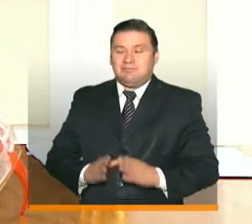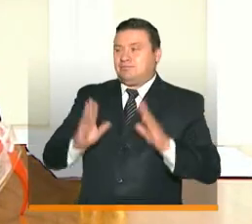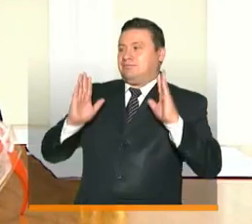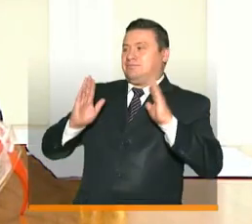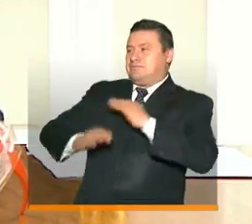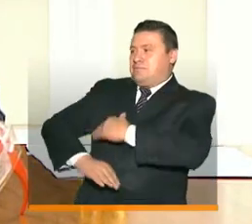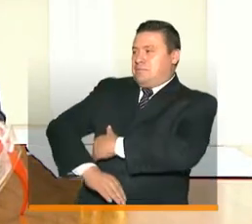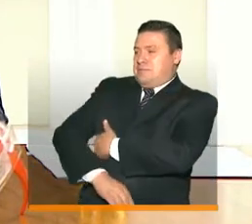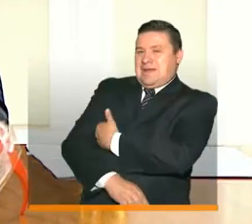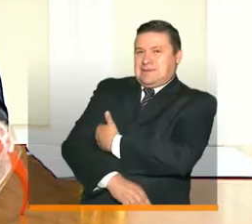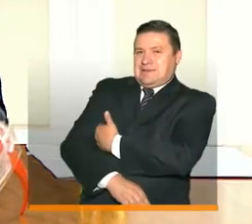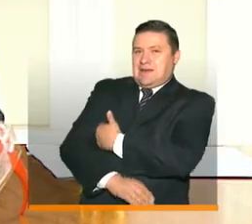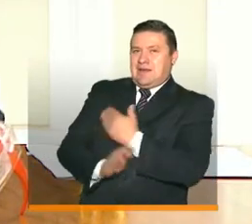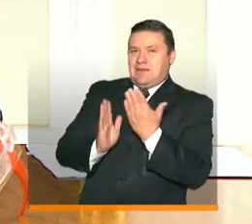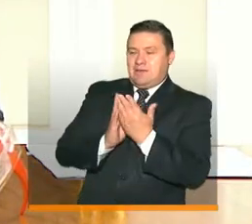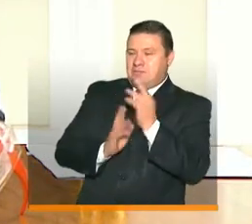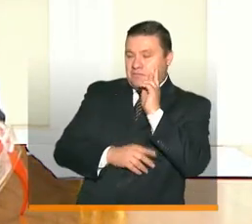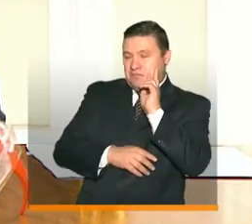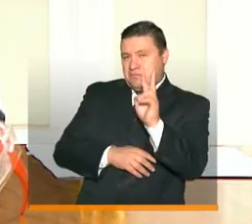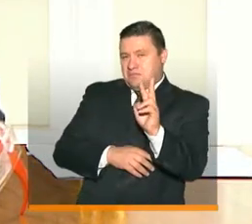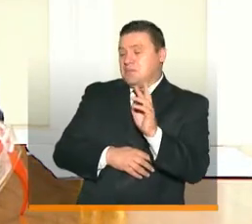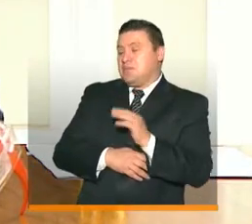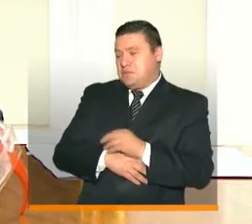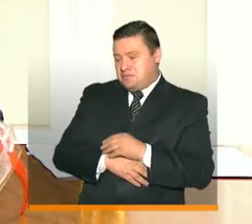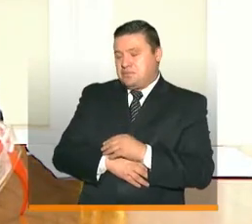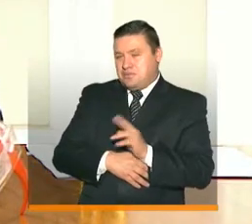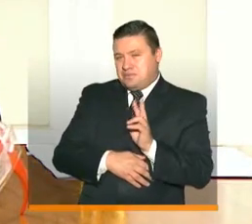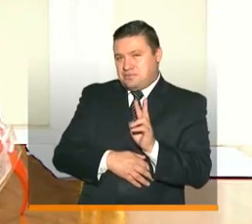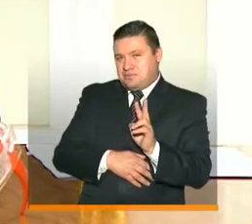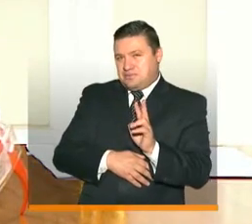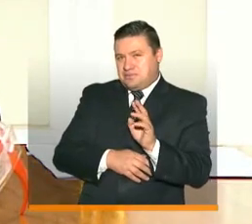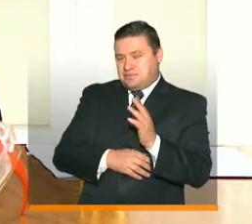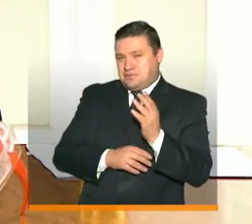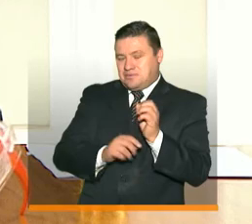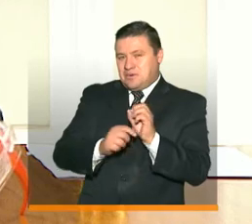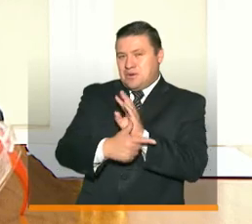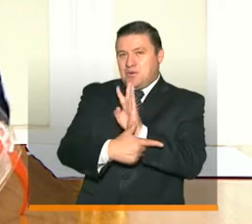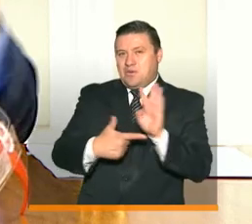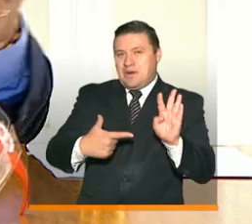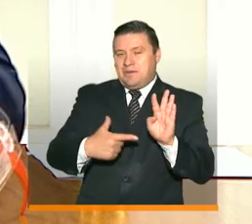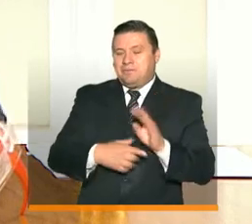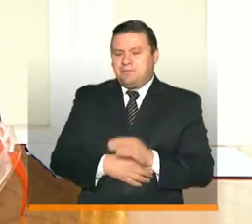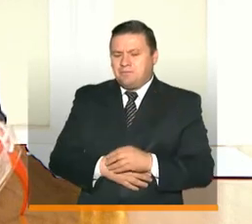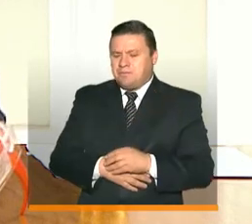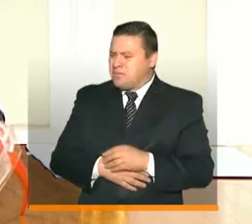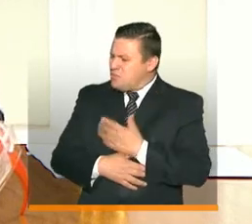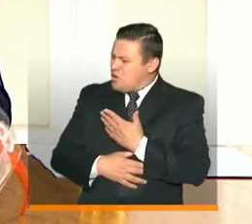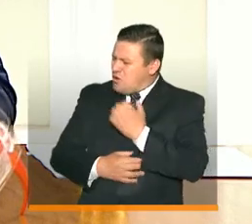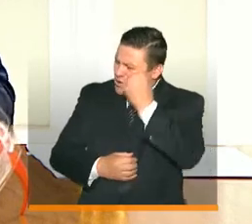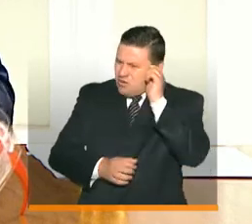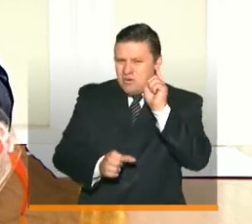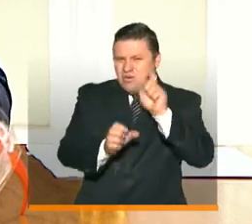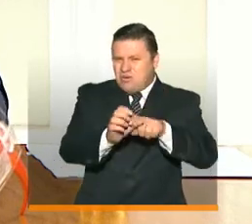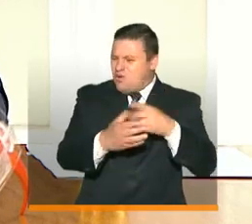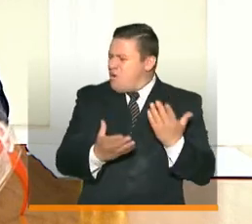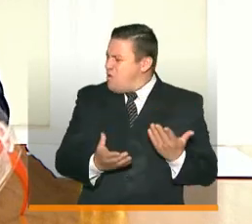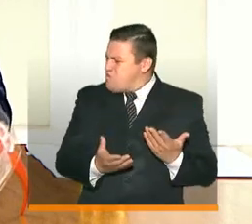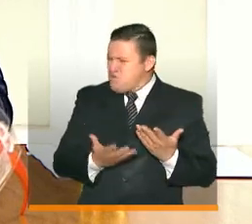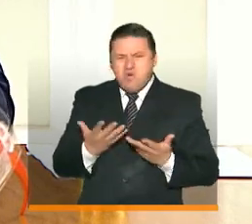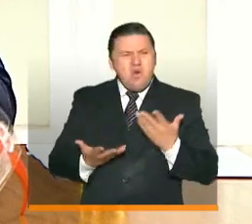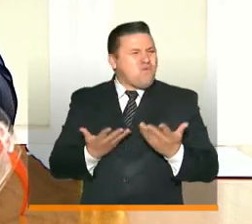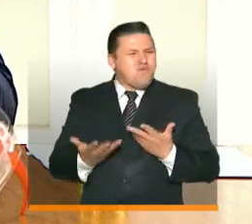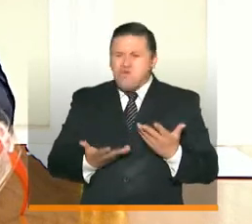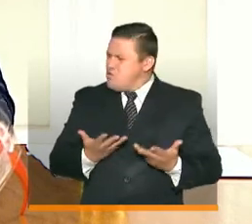Pues ministra, aquí estamos viendo esa plataforma. Pero ¿cómo se inscriben los maestros? Los que se